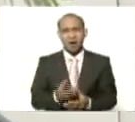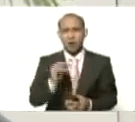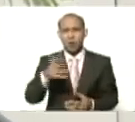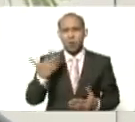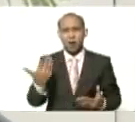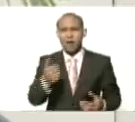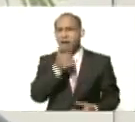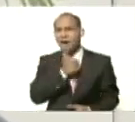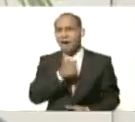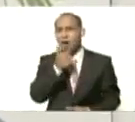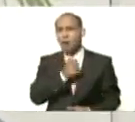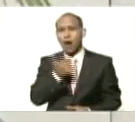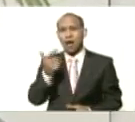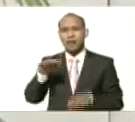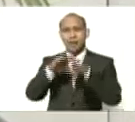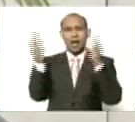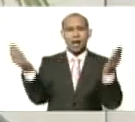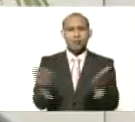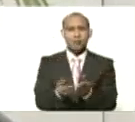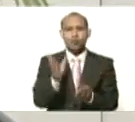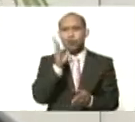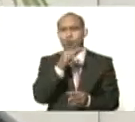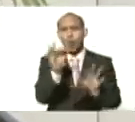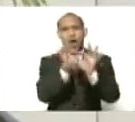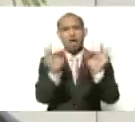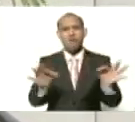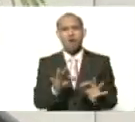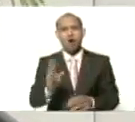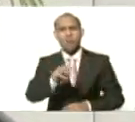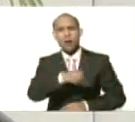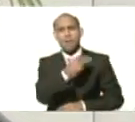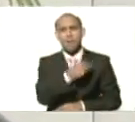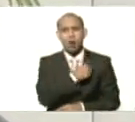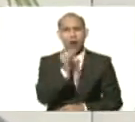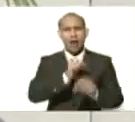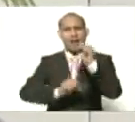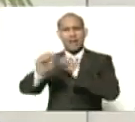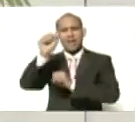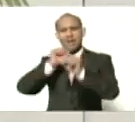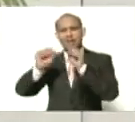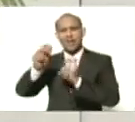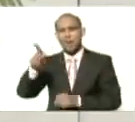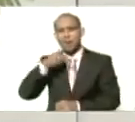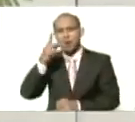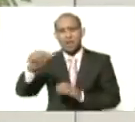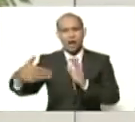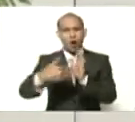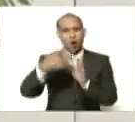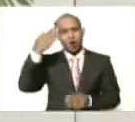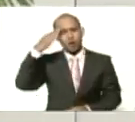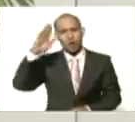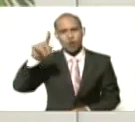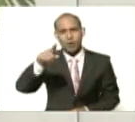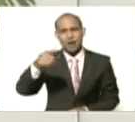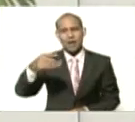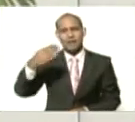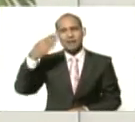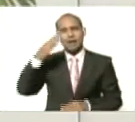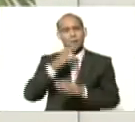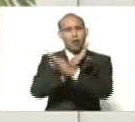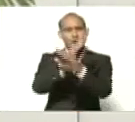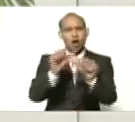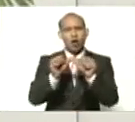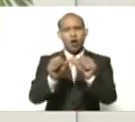en el mundo. No tienen modo moral de defender esa política contra nosotros. El bloqueo se mantiene.